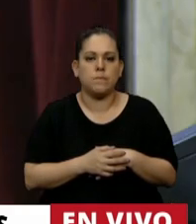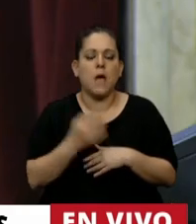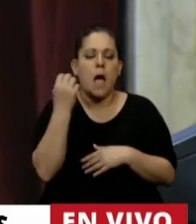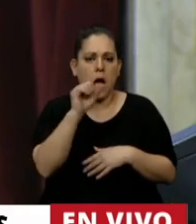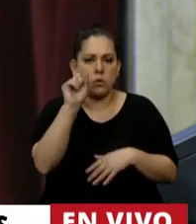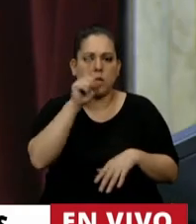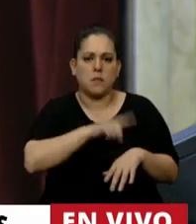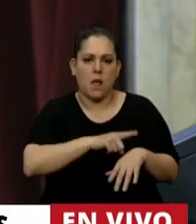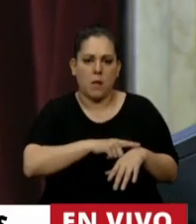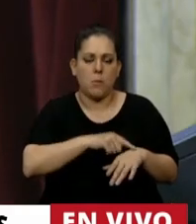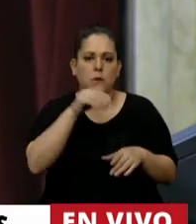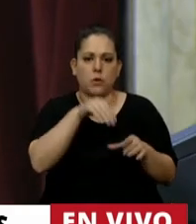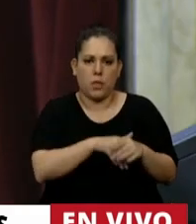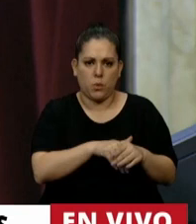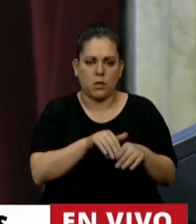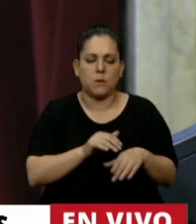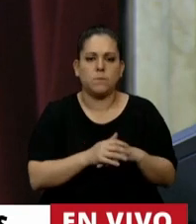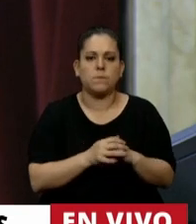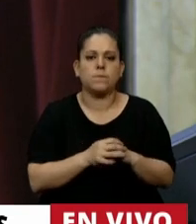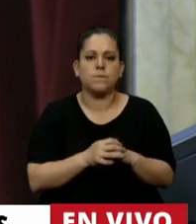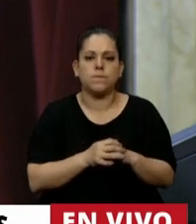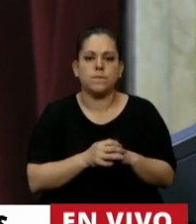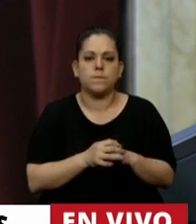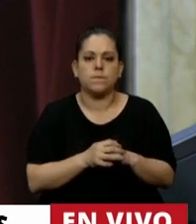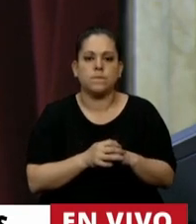ausente a la hora de votar